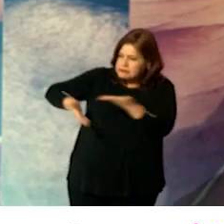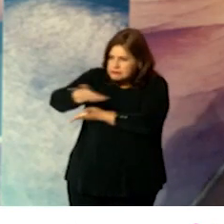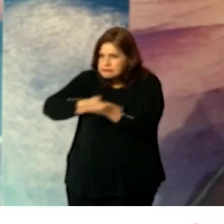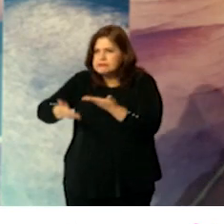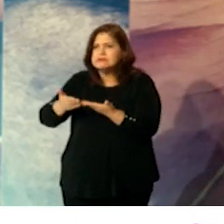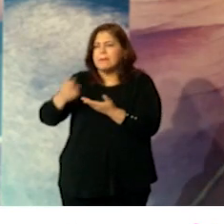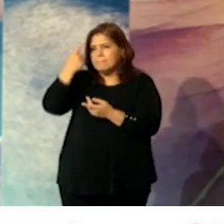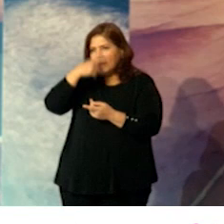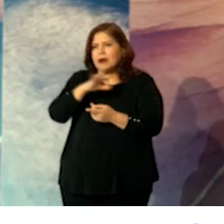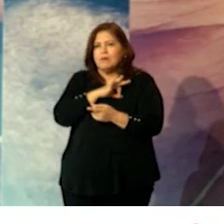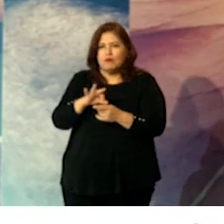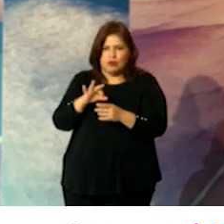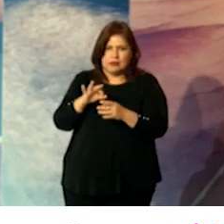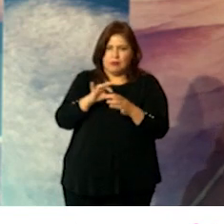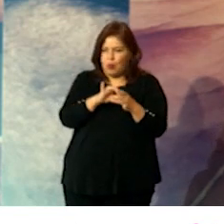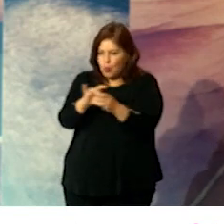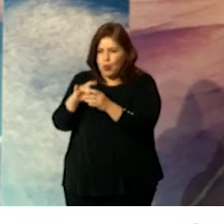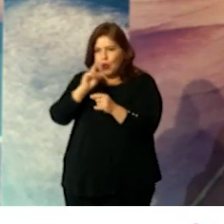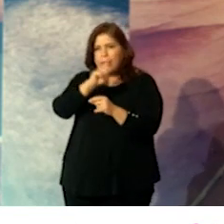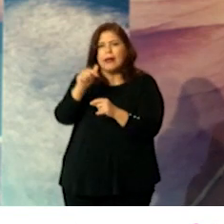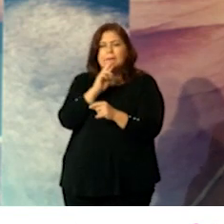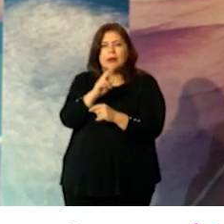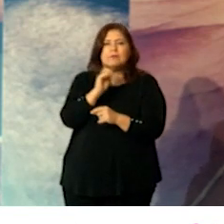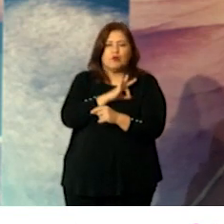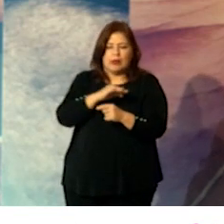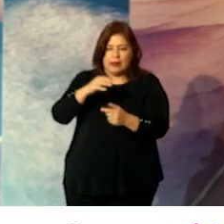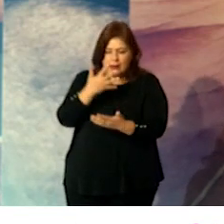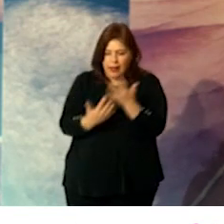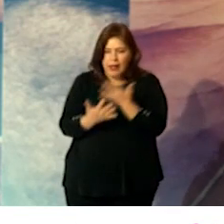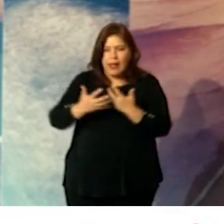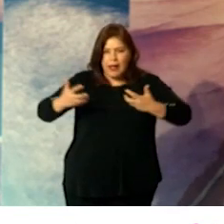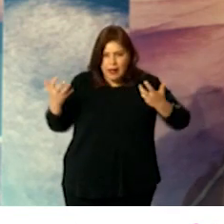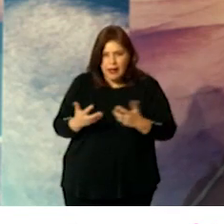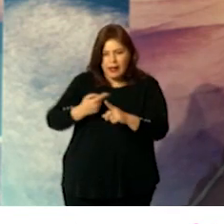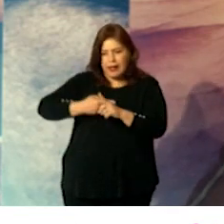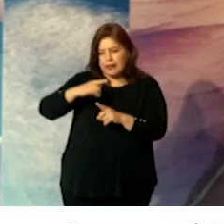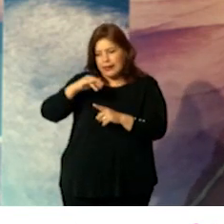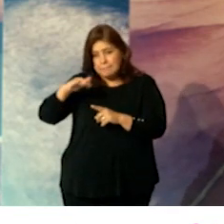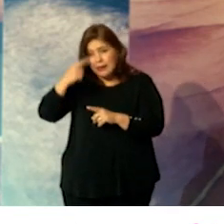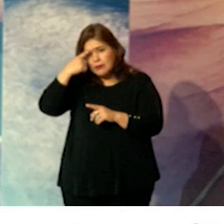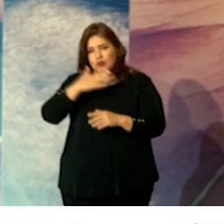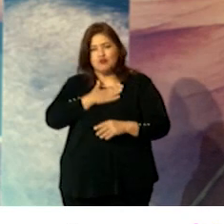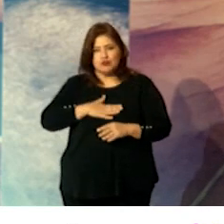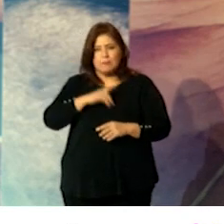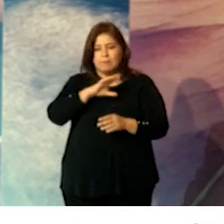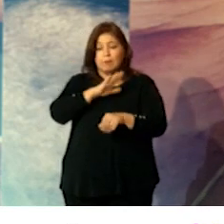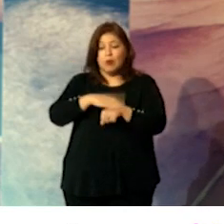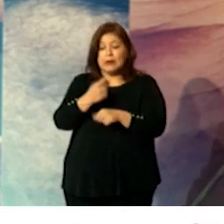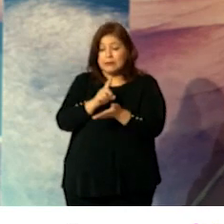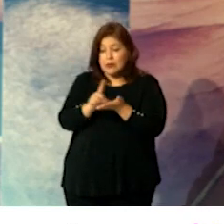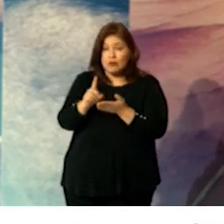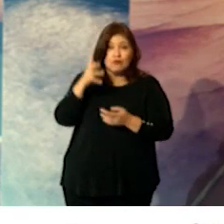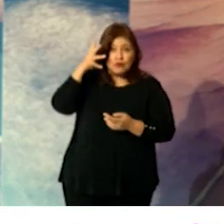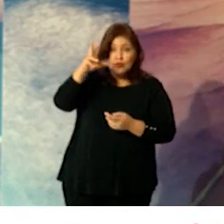manera conjunta para lograr un resultado final, que es acción climática con justicia, porque el derecho al futuro no es derecho